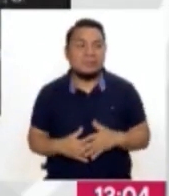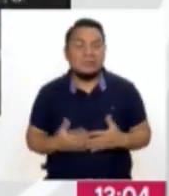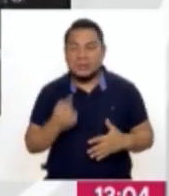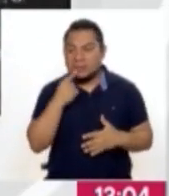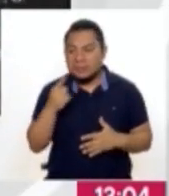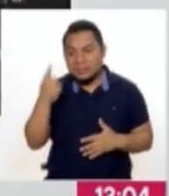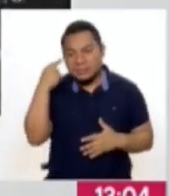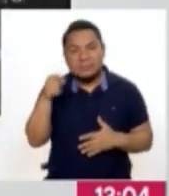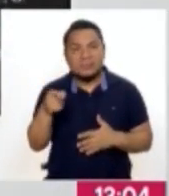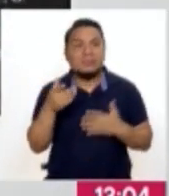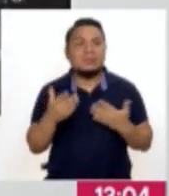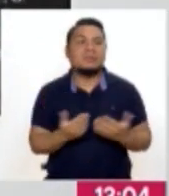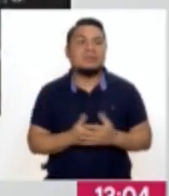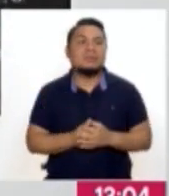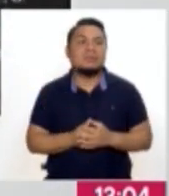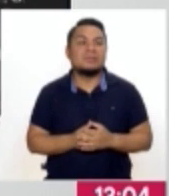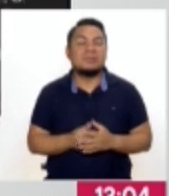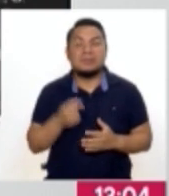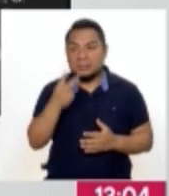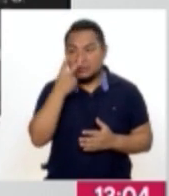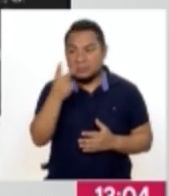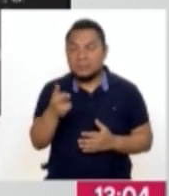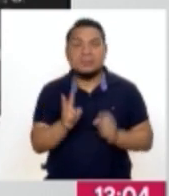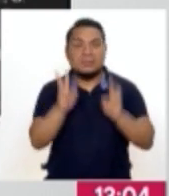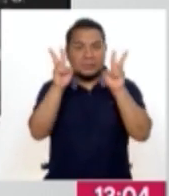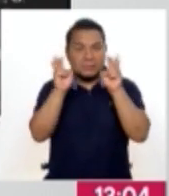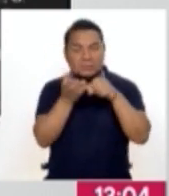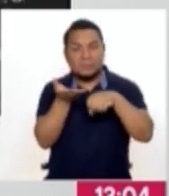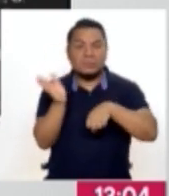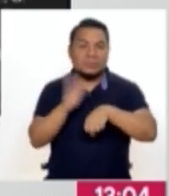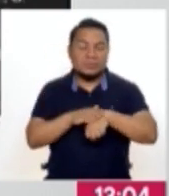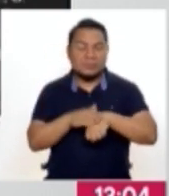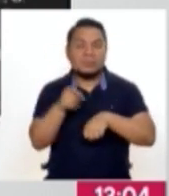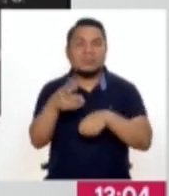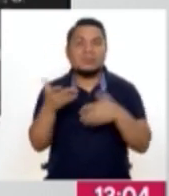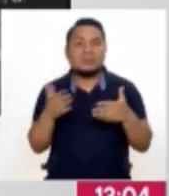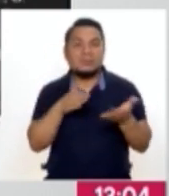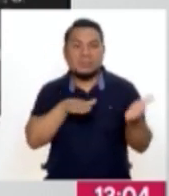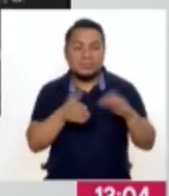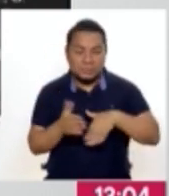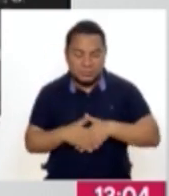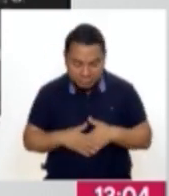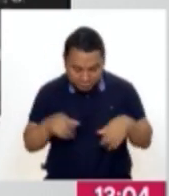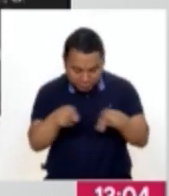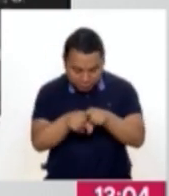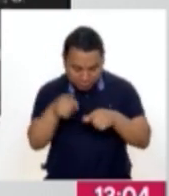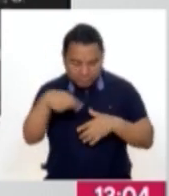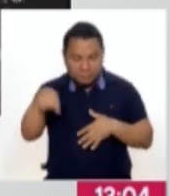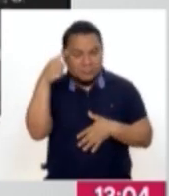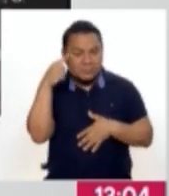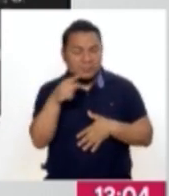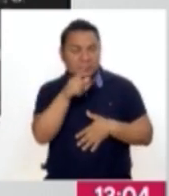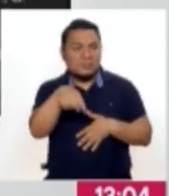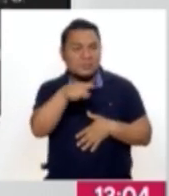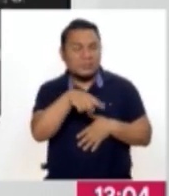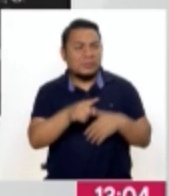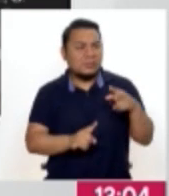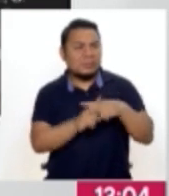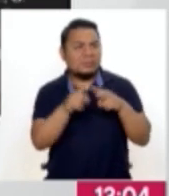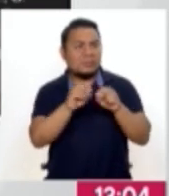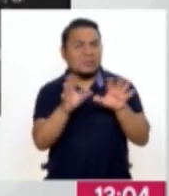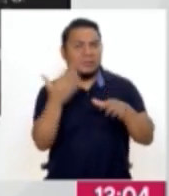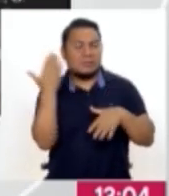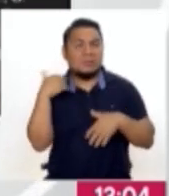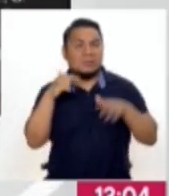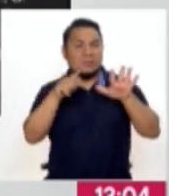precisamente para que vean el tema relacionado con las muertes, ¿no? Que se produjeron desde el día